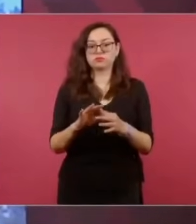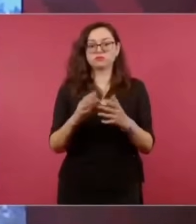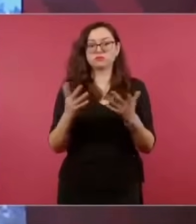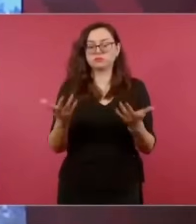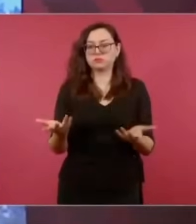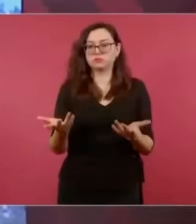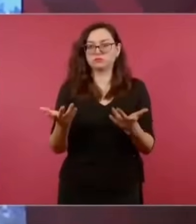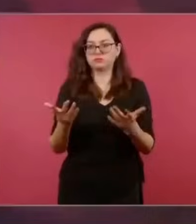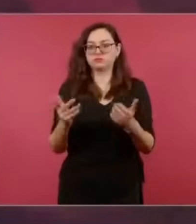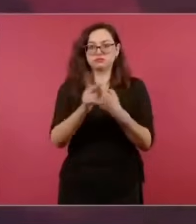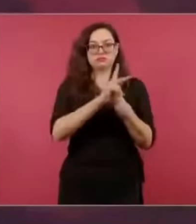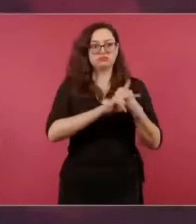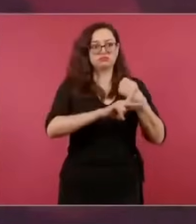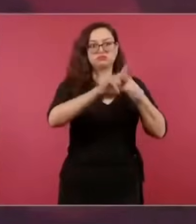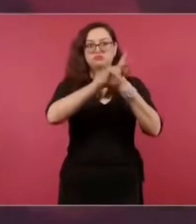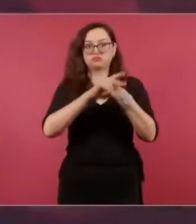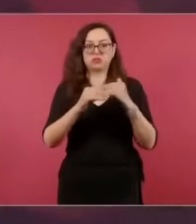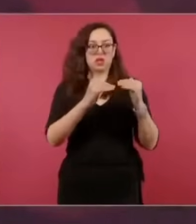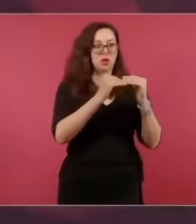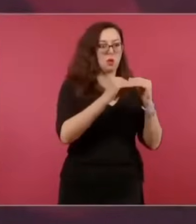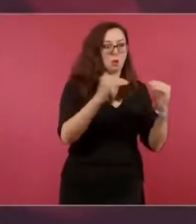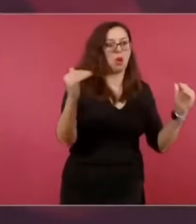hegemonías.